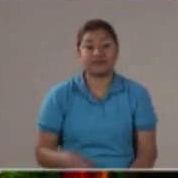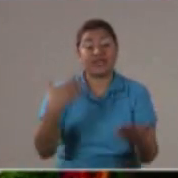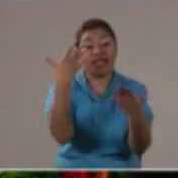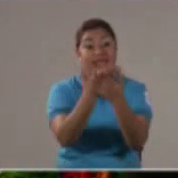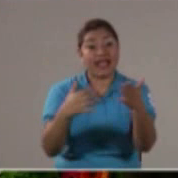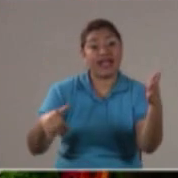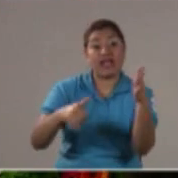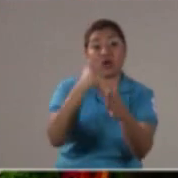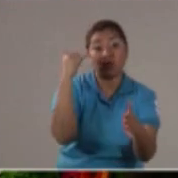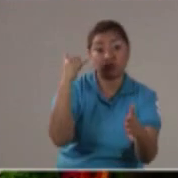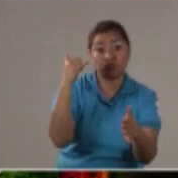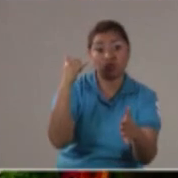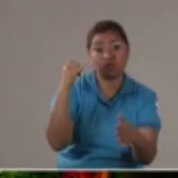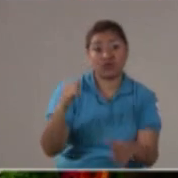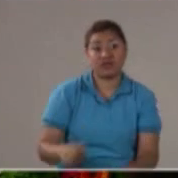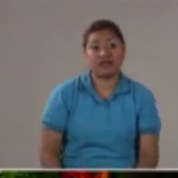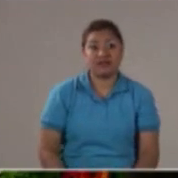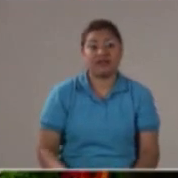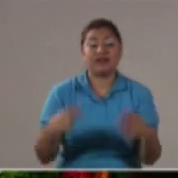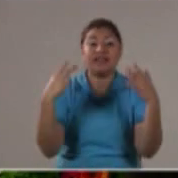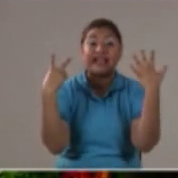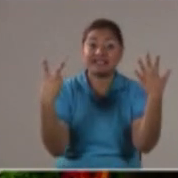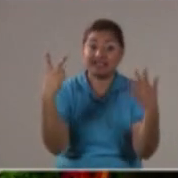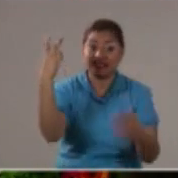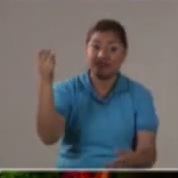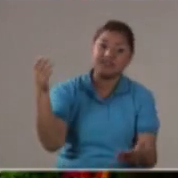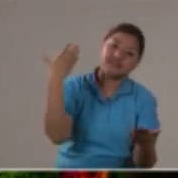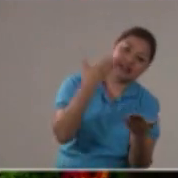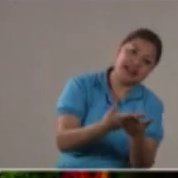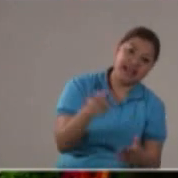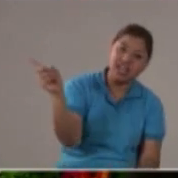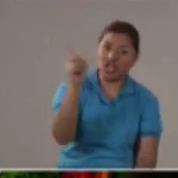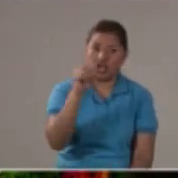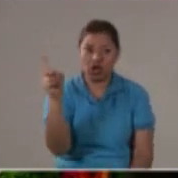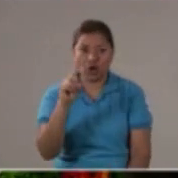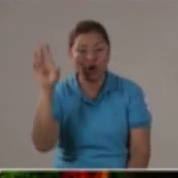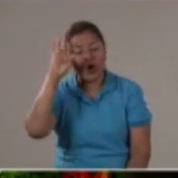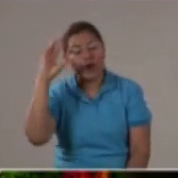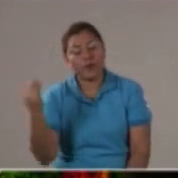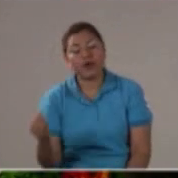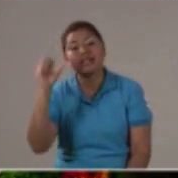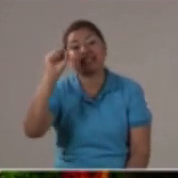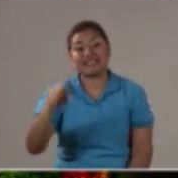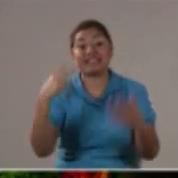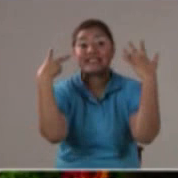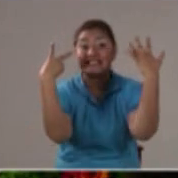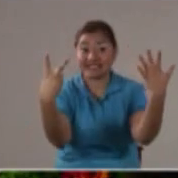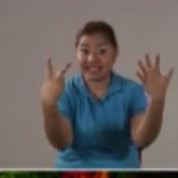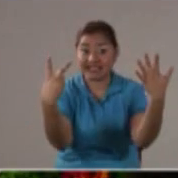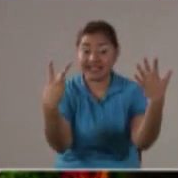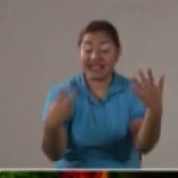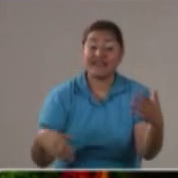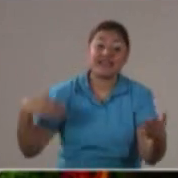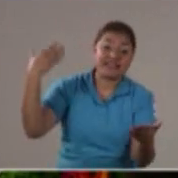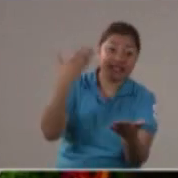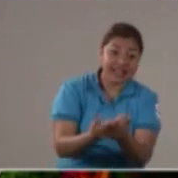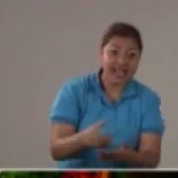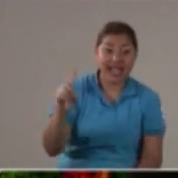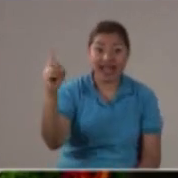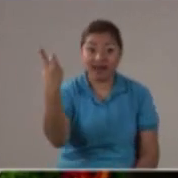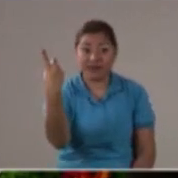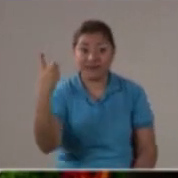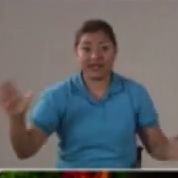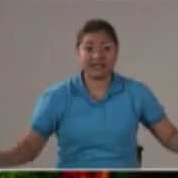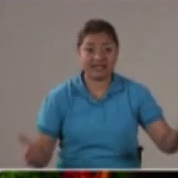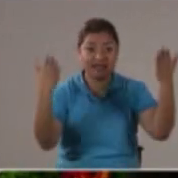Y se queda tirado. Las siete veces se queda tirado. No, no coincide, porque si se cae siete veces, quiere decir que la primera, a la primera